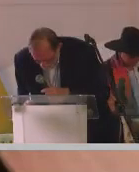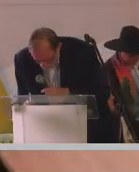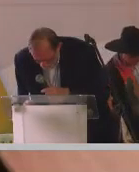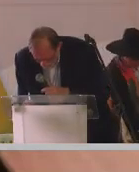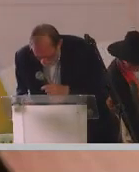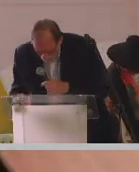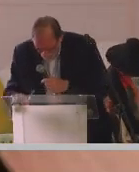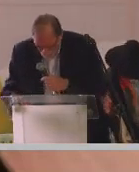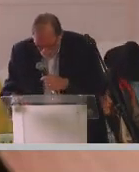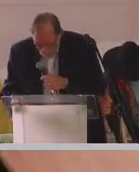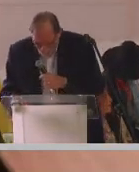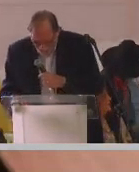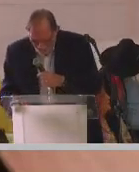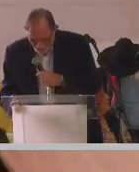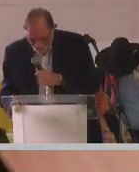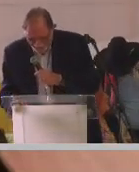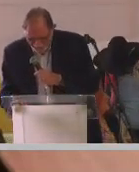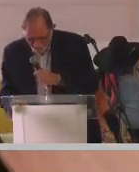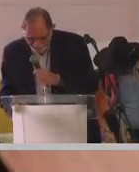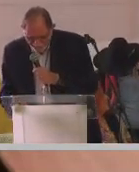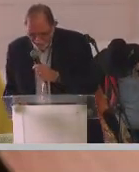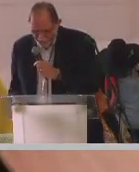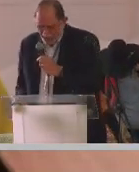participatory democracy?